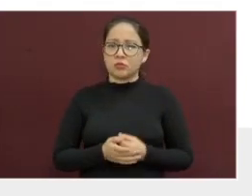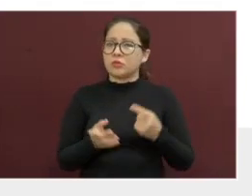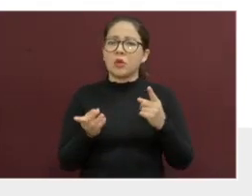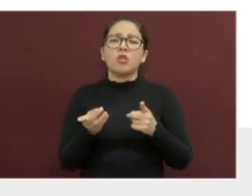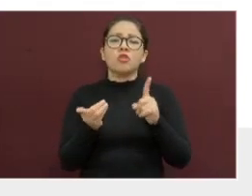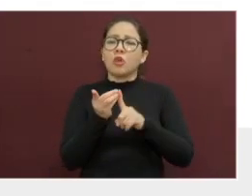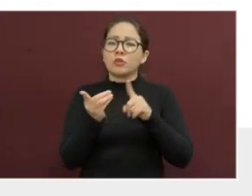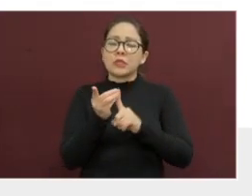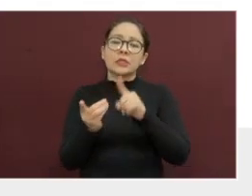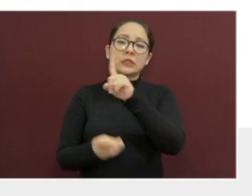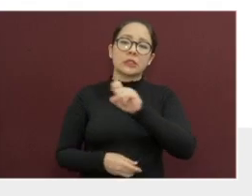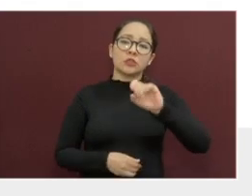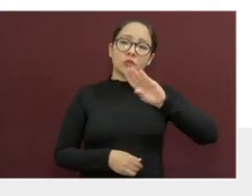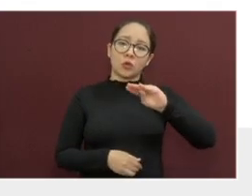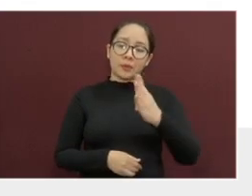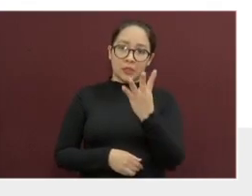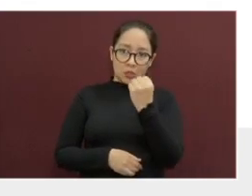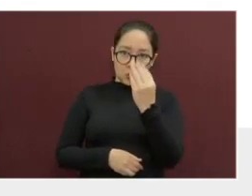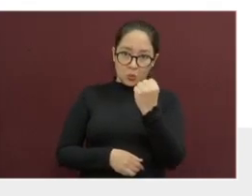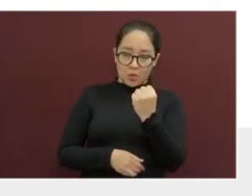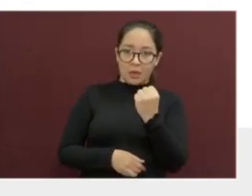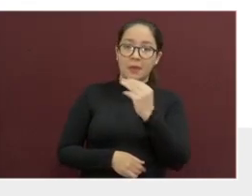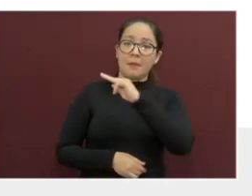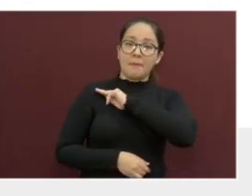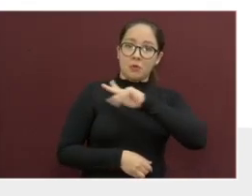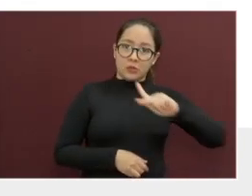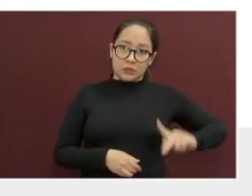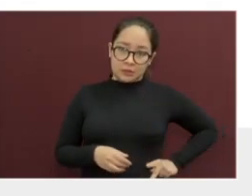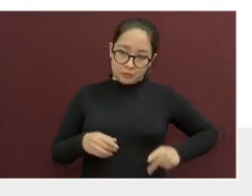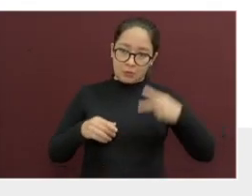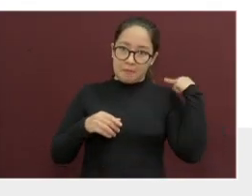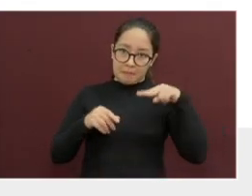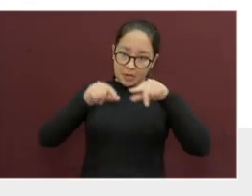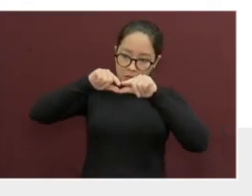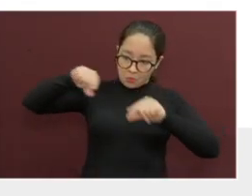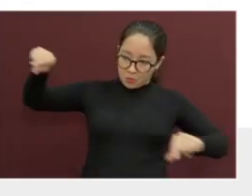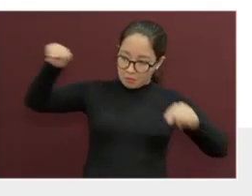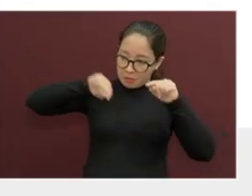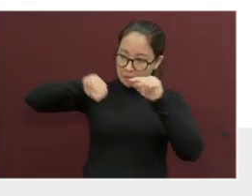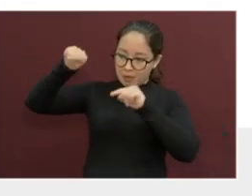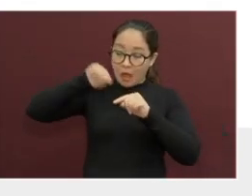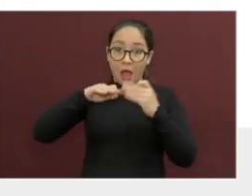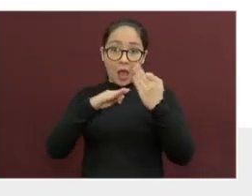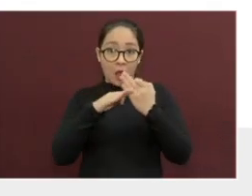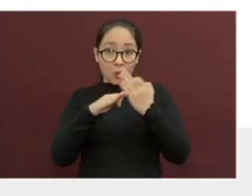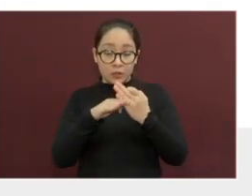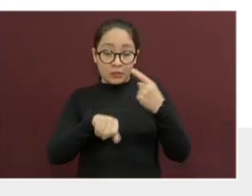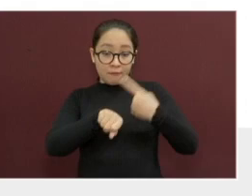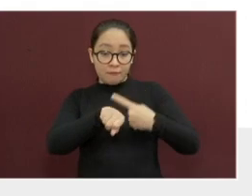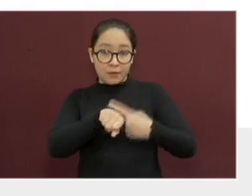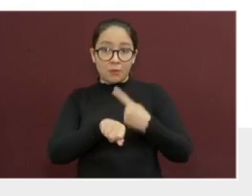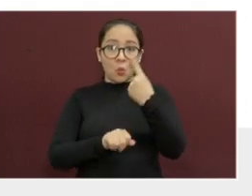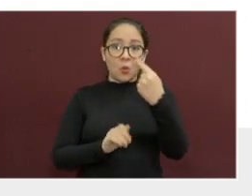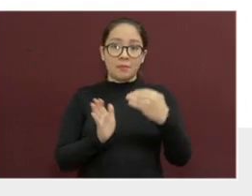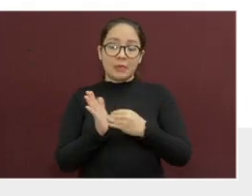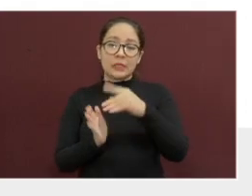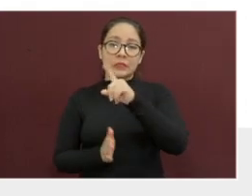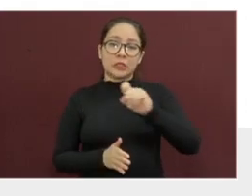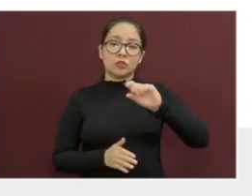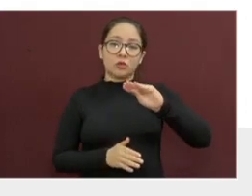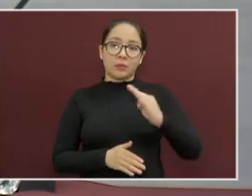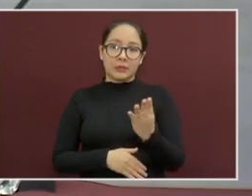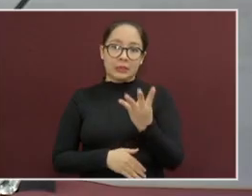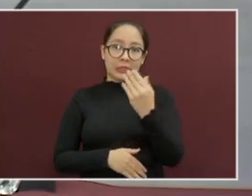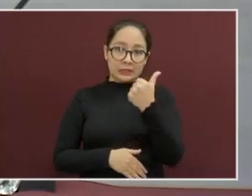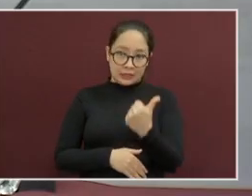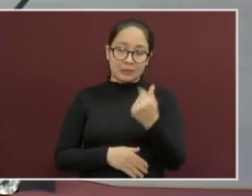en 199 municipios del estado se consideran activos mil 196 son los casos más recientes